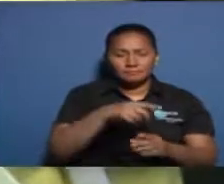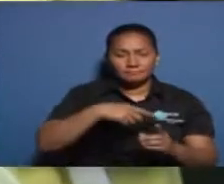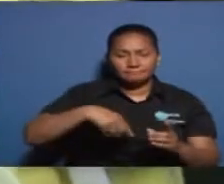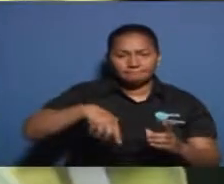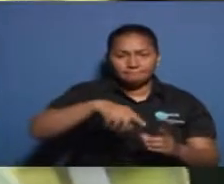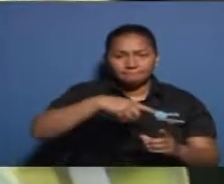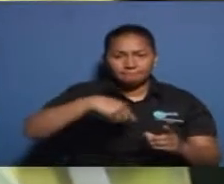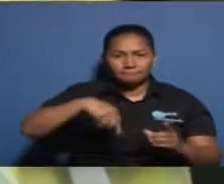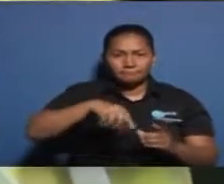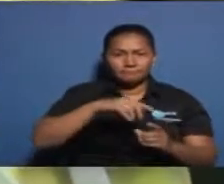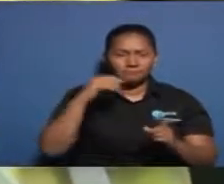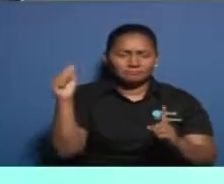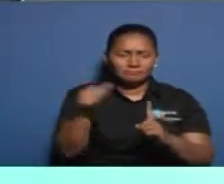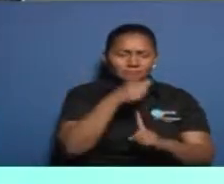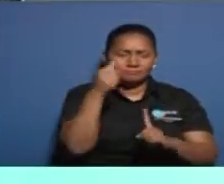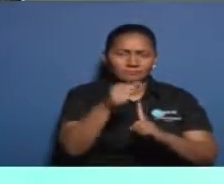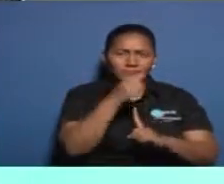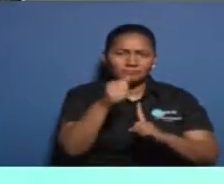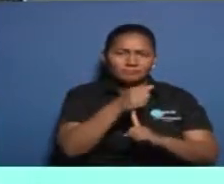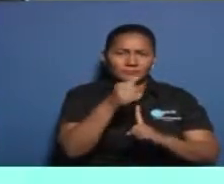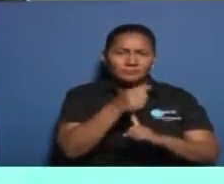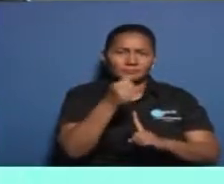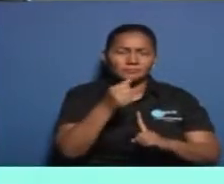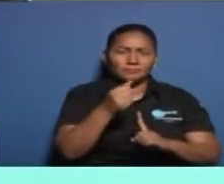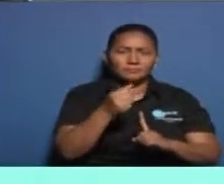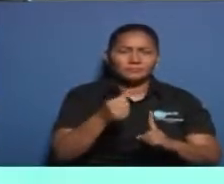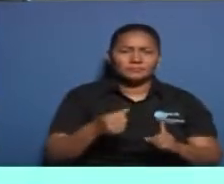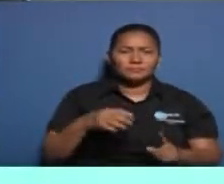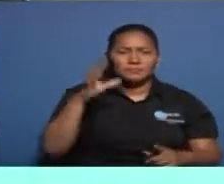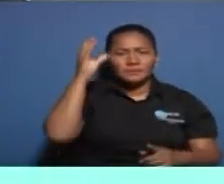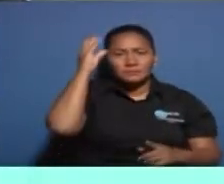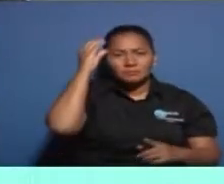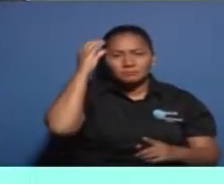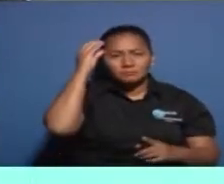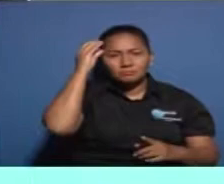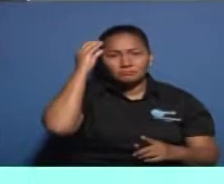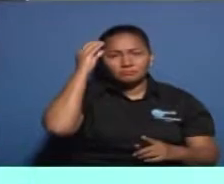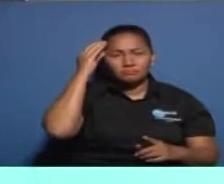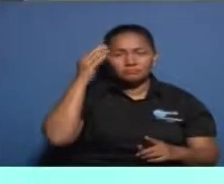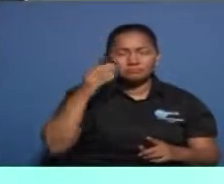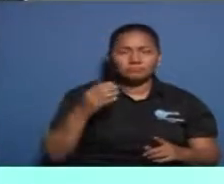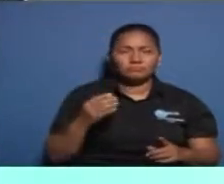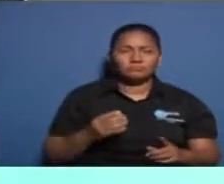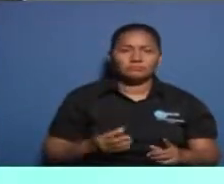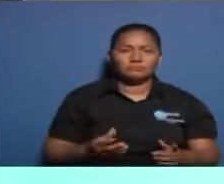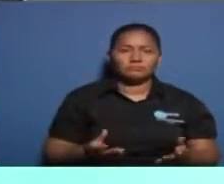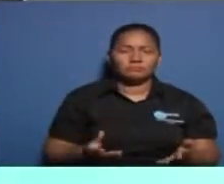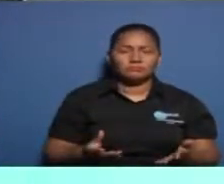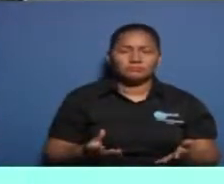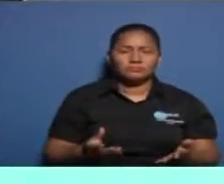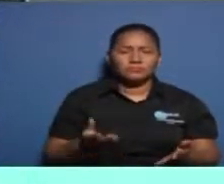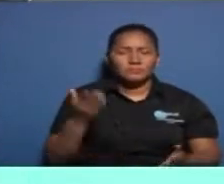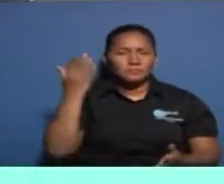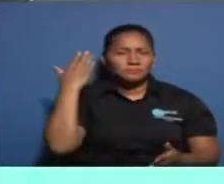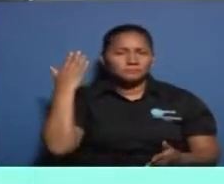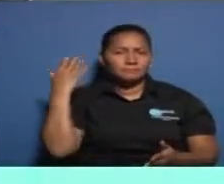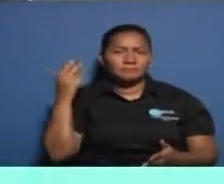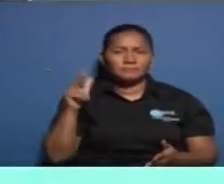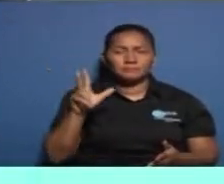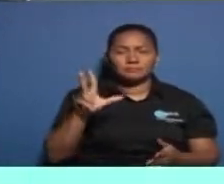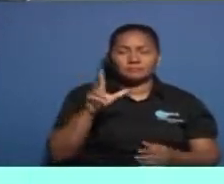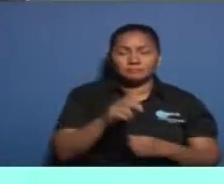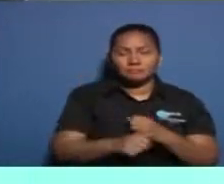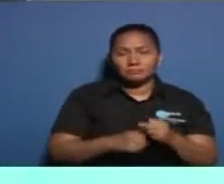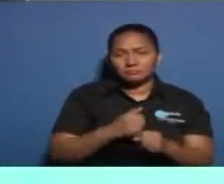el tema de la conciencia de género frente a lo que hemos aprendido por más de doscientos trescientos años también nos ha enseñado